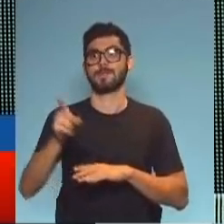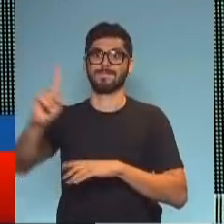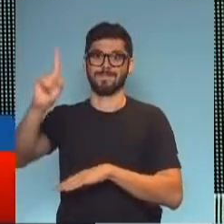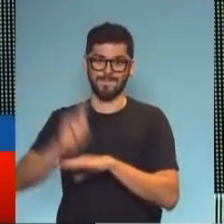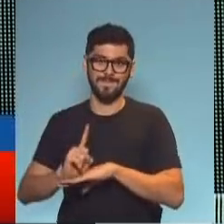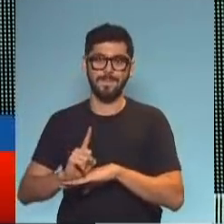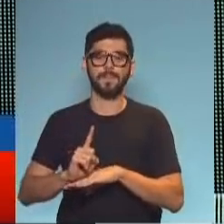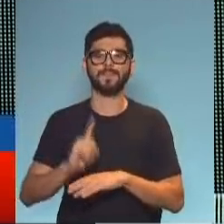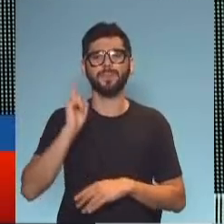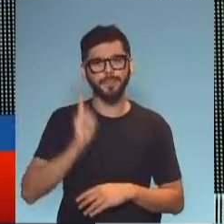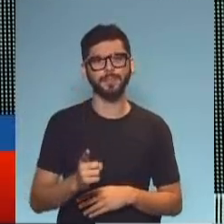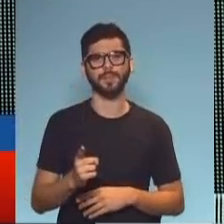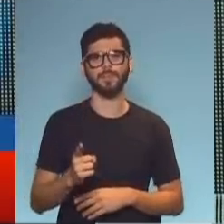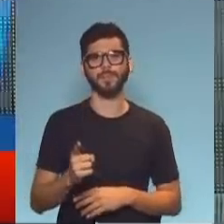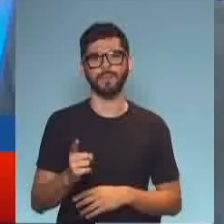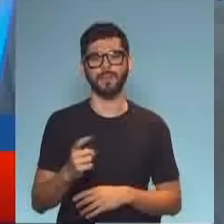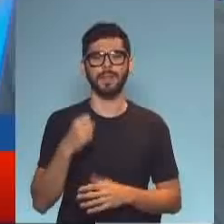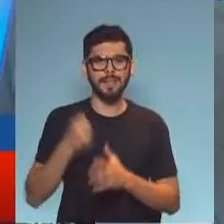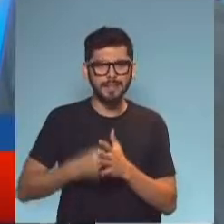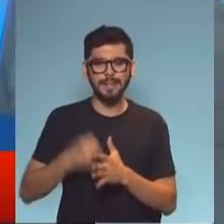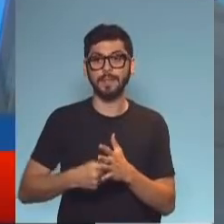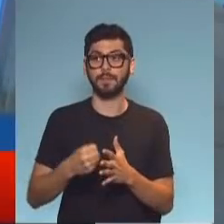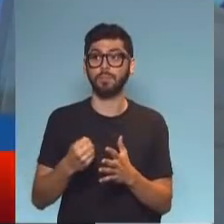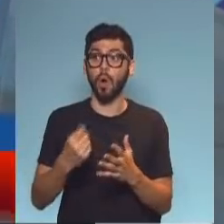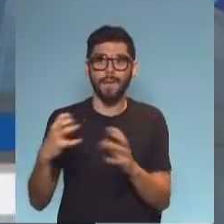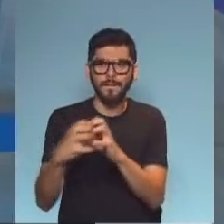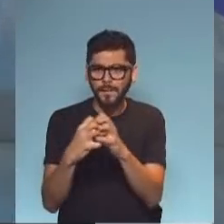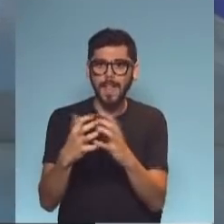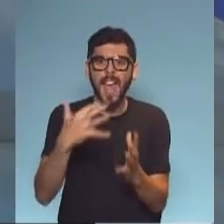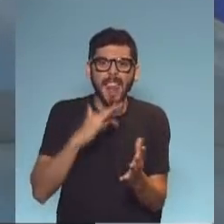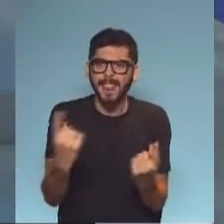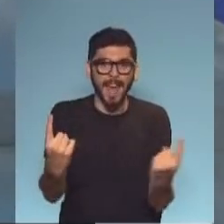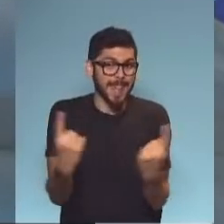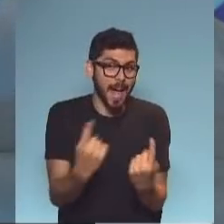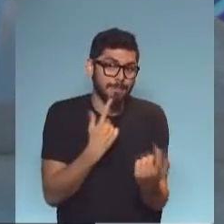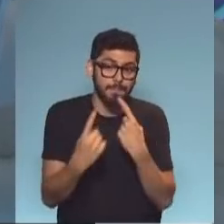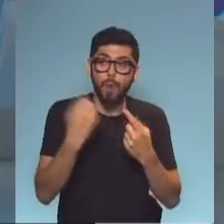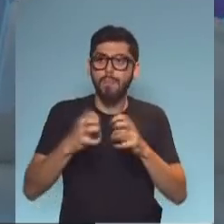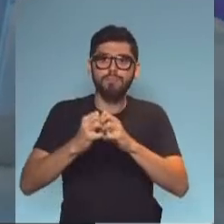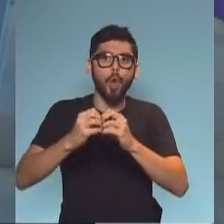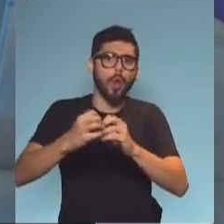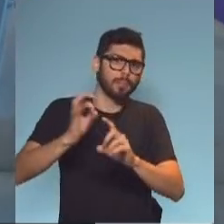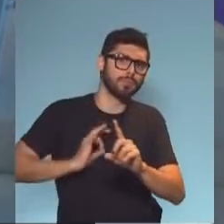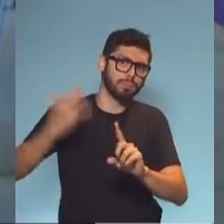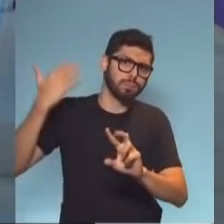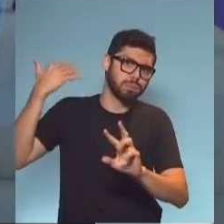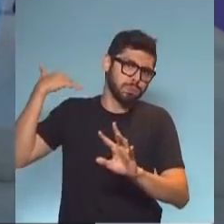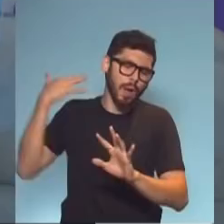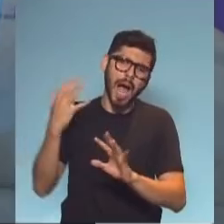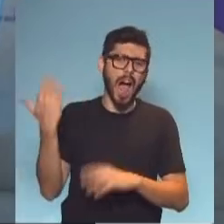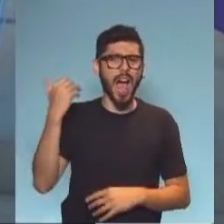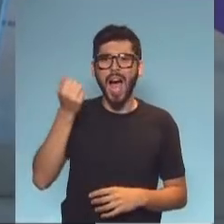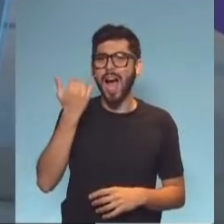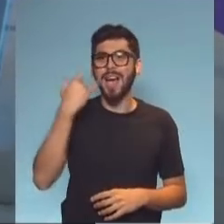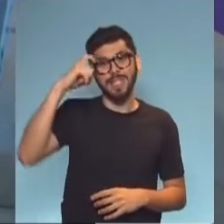de entender un poco más acerca de este conflicto, que es un conflicto histórico. Ayer en estos días principalmente venís